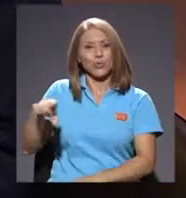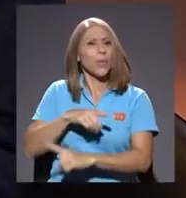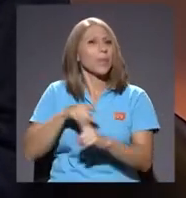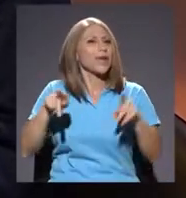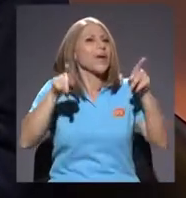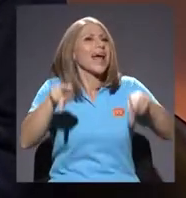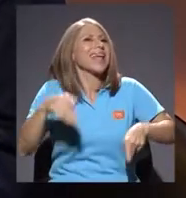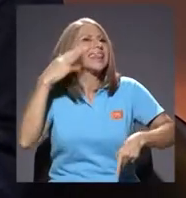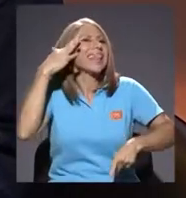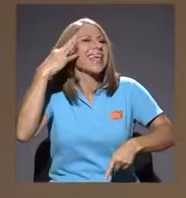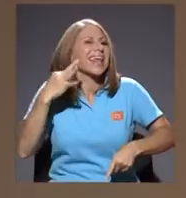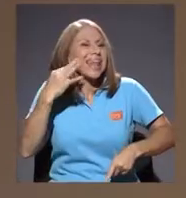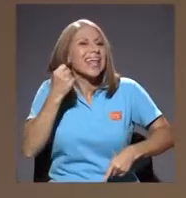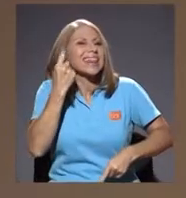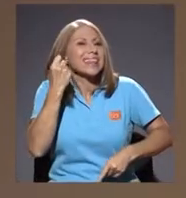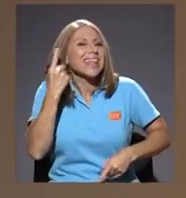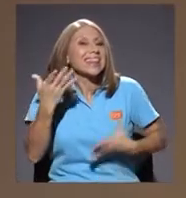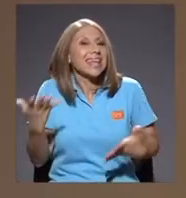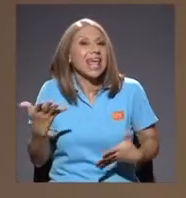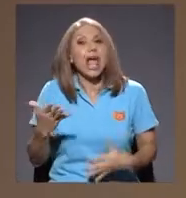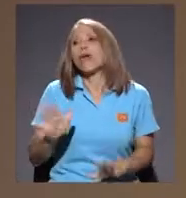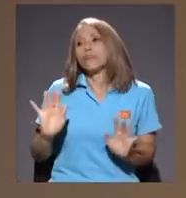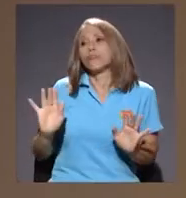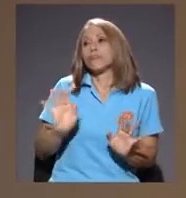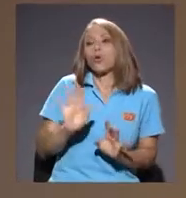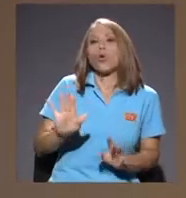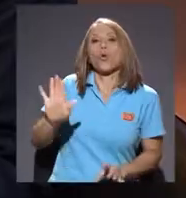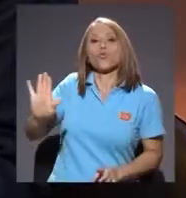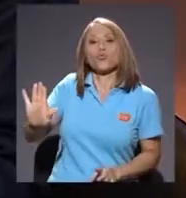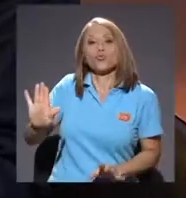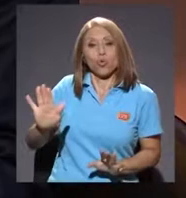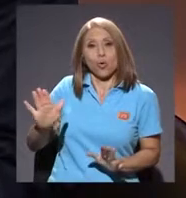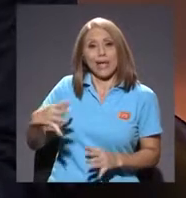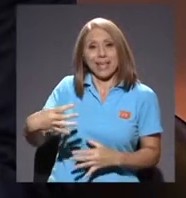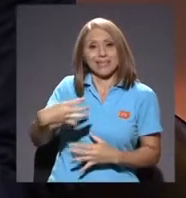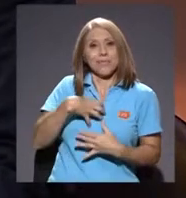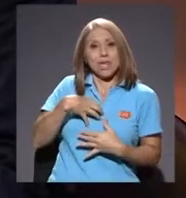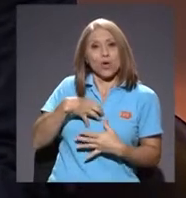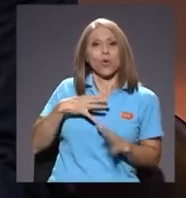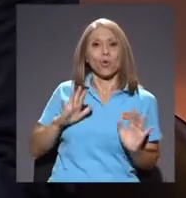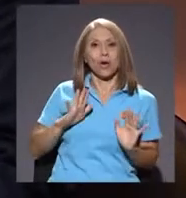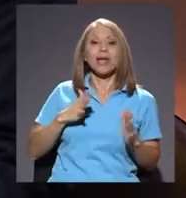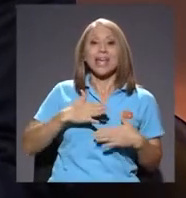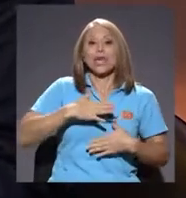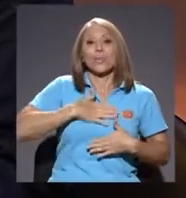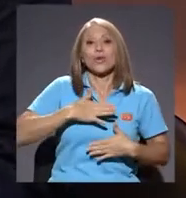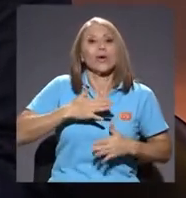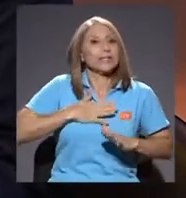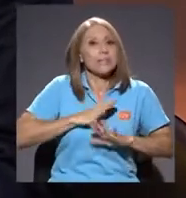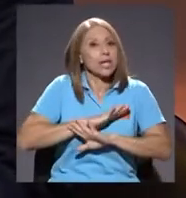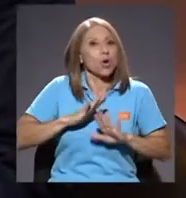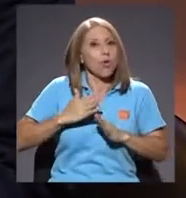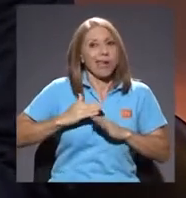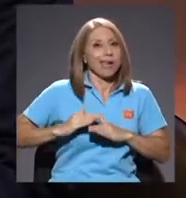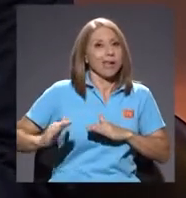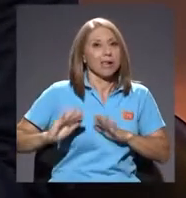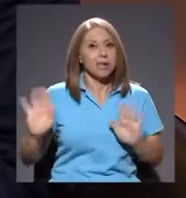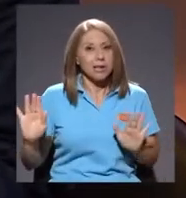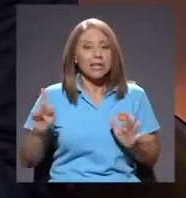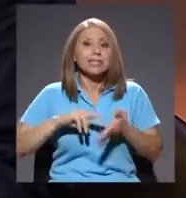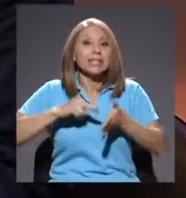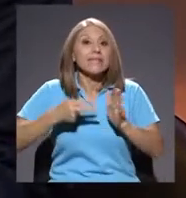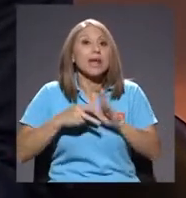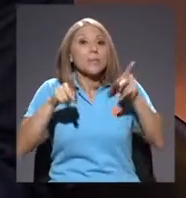general lo que significa es que las personas que más ganan van a contribuir a una mayor cantidad de dinero